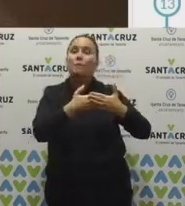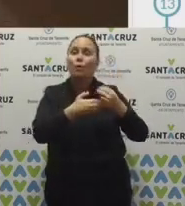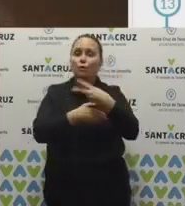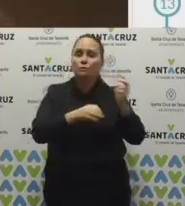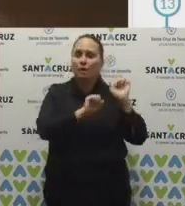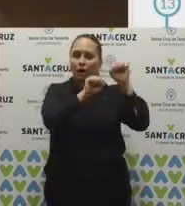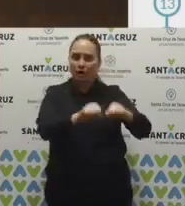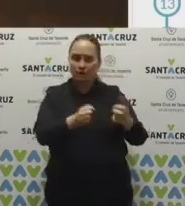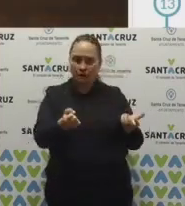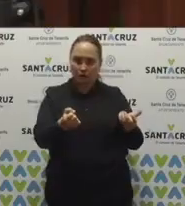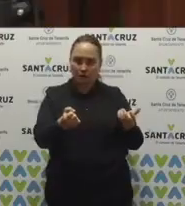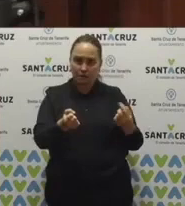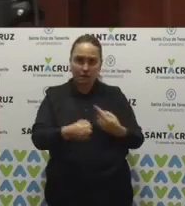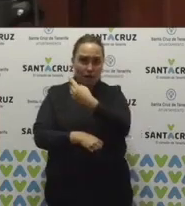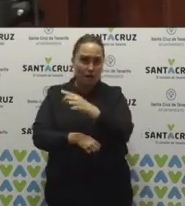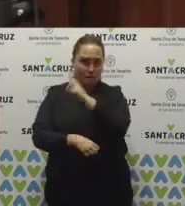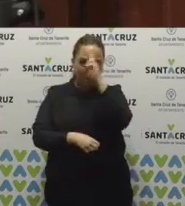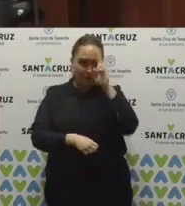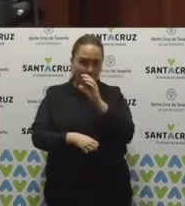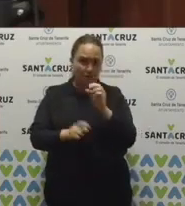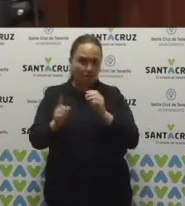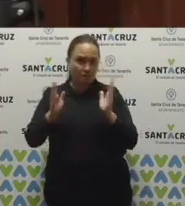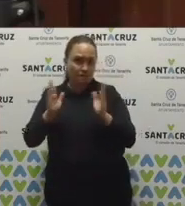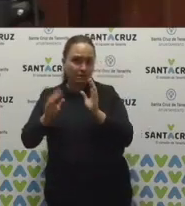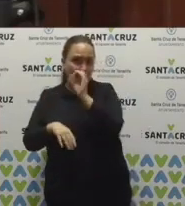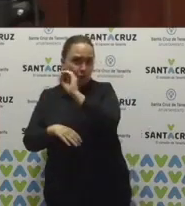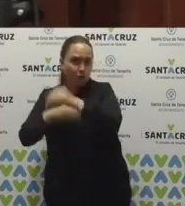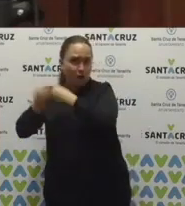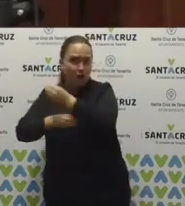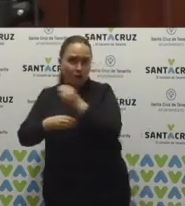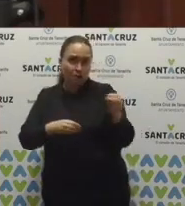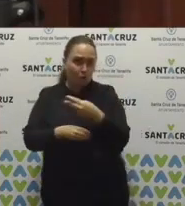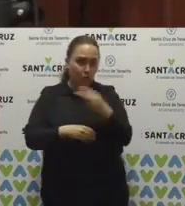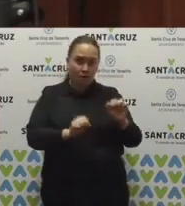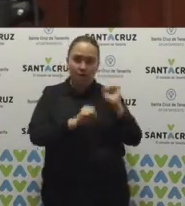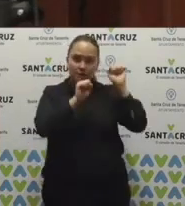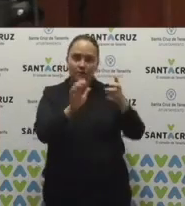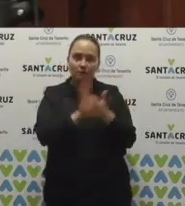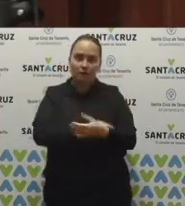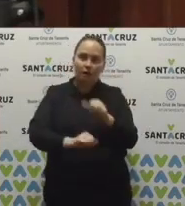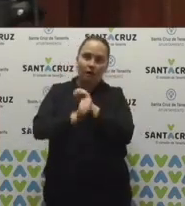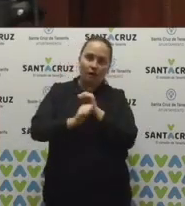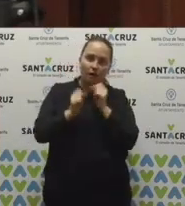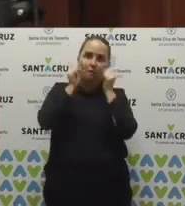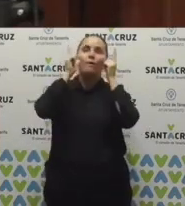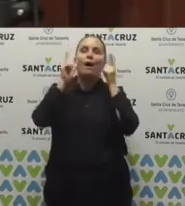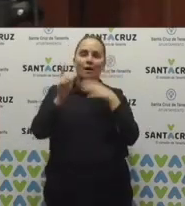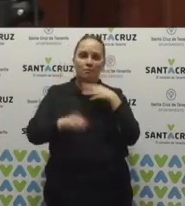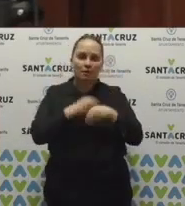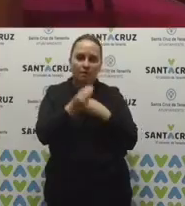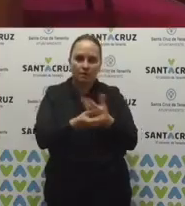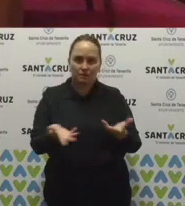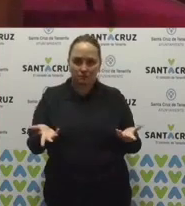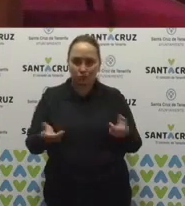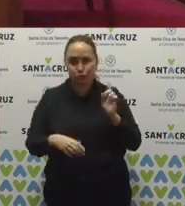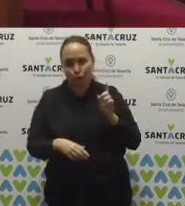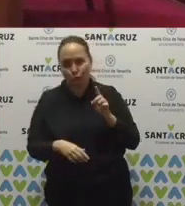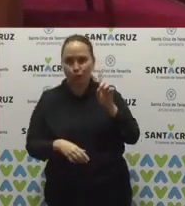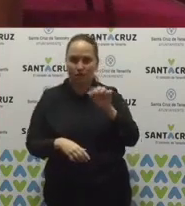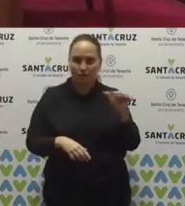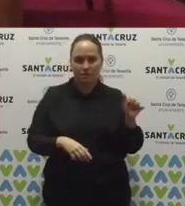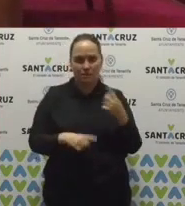fase 1 y madrid lo estaba haciendo de la fase 0 sólo tardaron semana y media en darse cuenta que se podía hacer habla usted